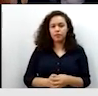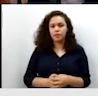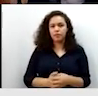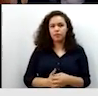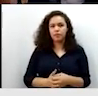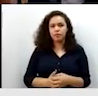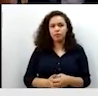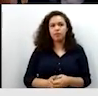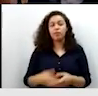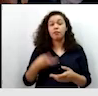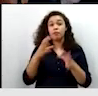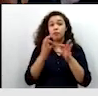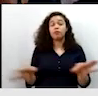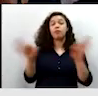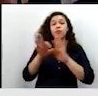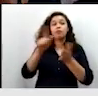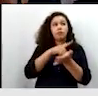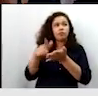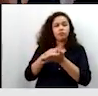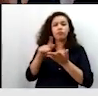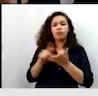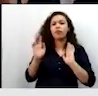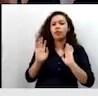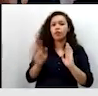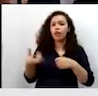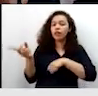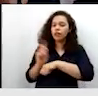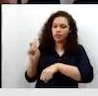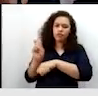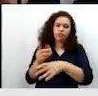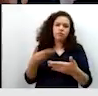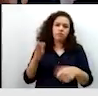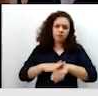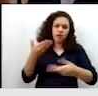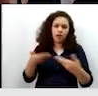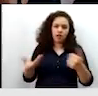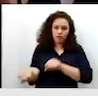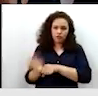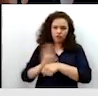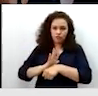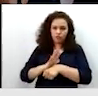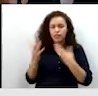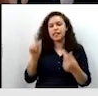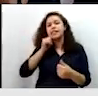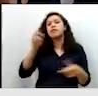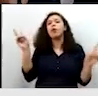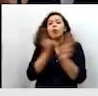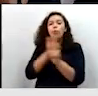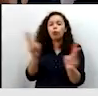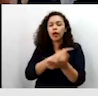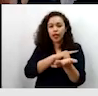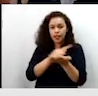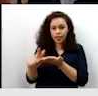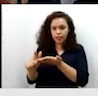Algo que es muy importante de la limpieza, pues debe ser diario, y más con esto de COVID. Siempre mantenerlo ventilado, aseado.